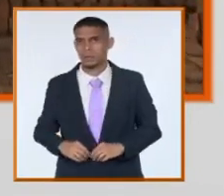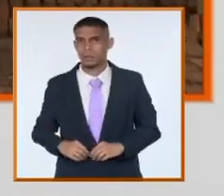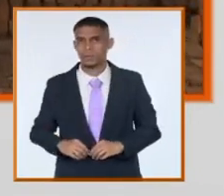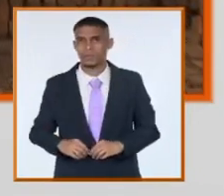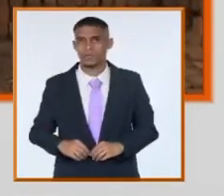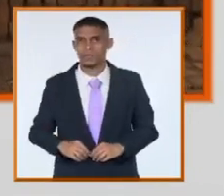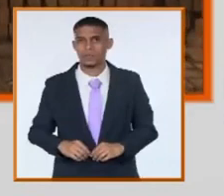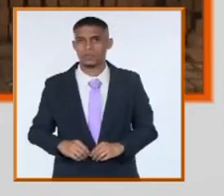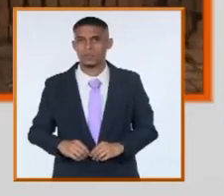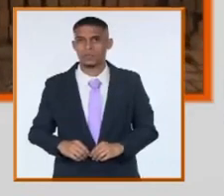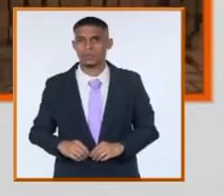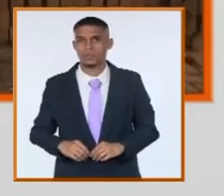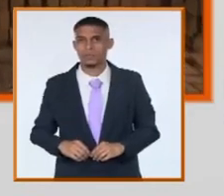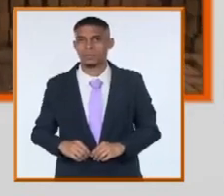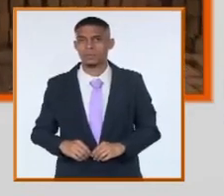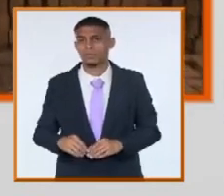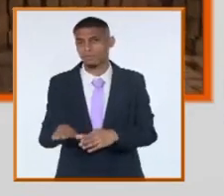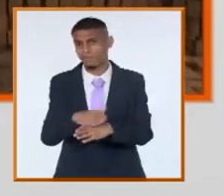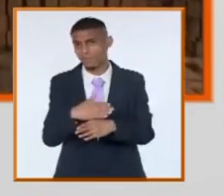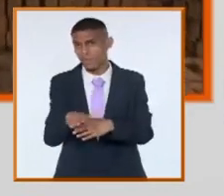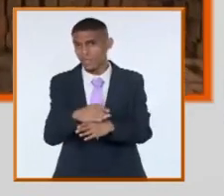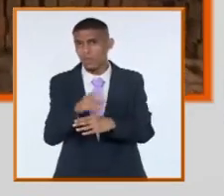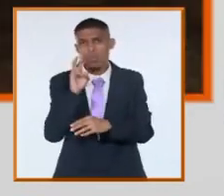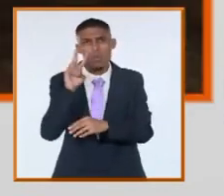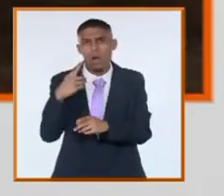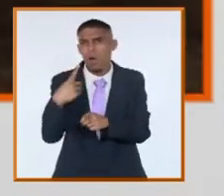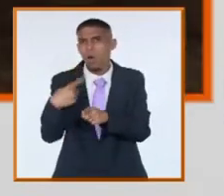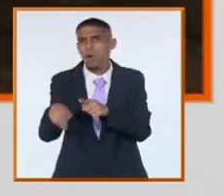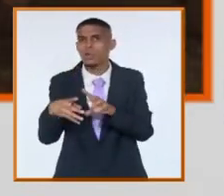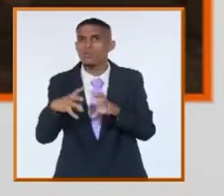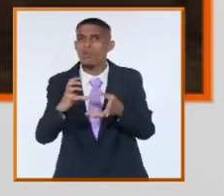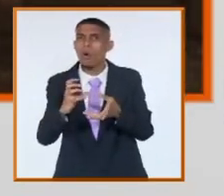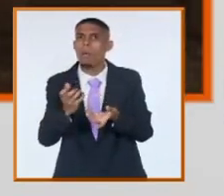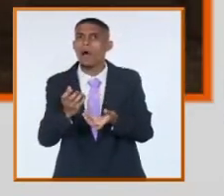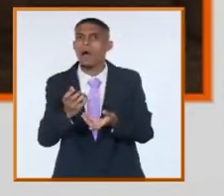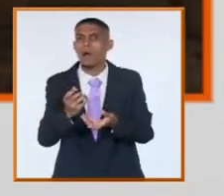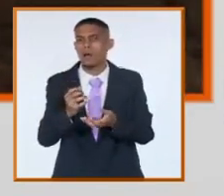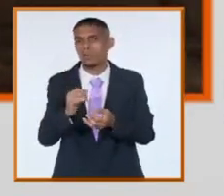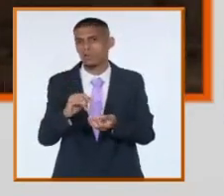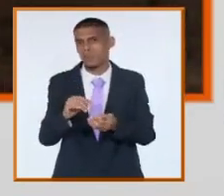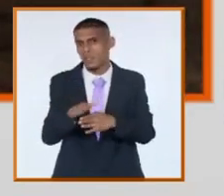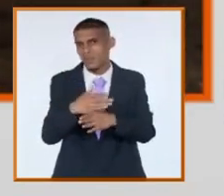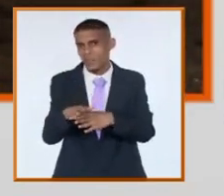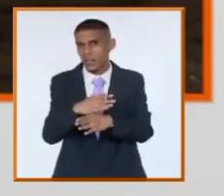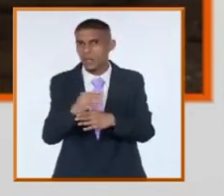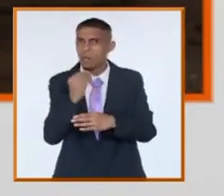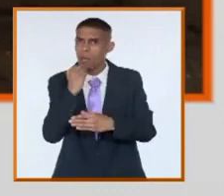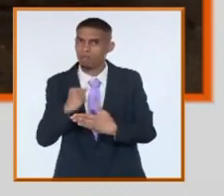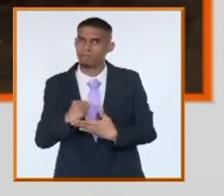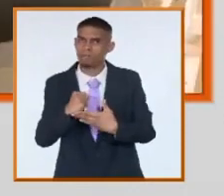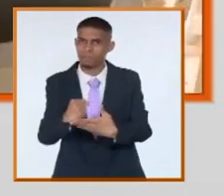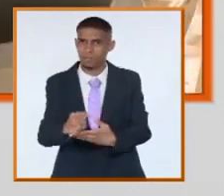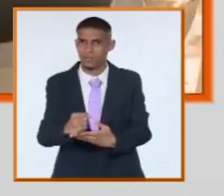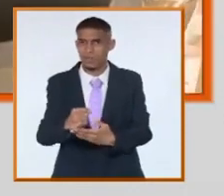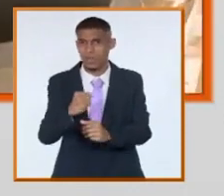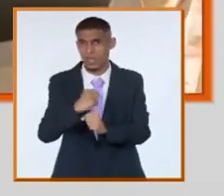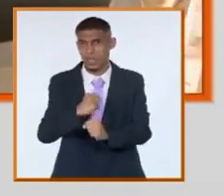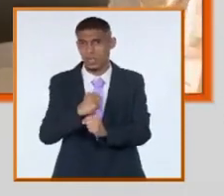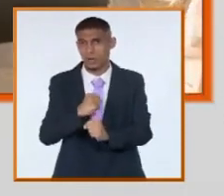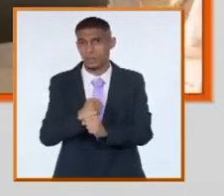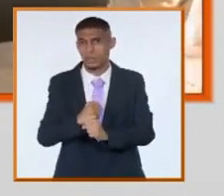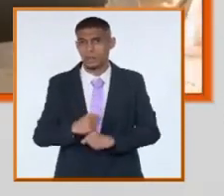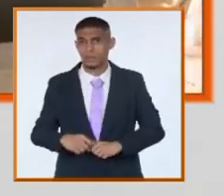no tener una diversidad de equipos de la construcción sino buscar la forma de tener líneas de equipo que realmente podamos nosotros sostener